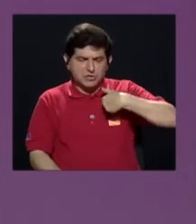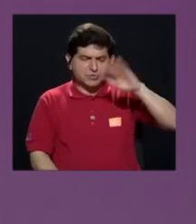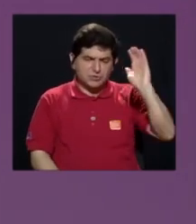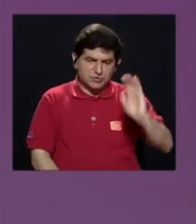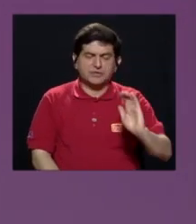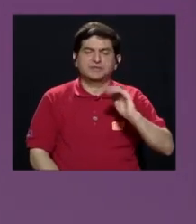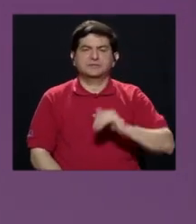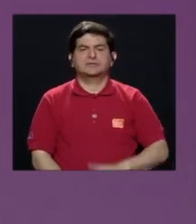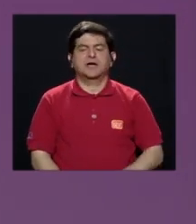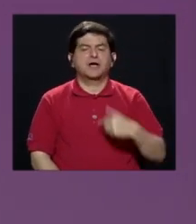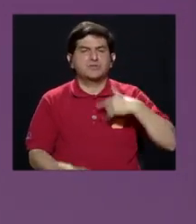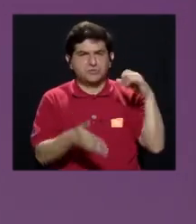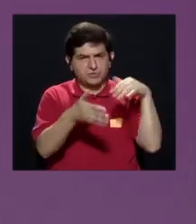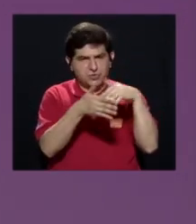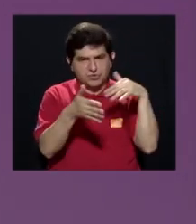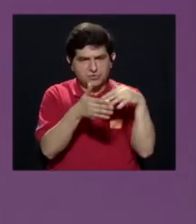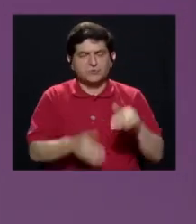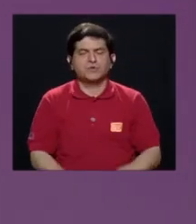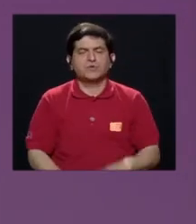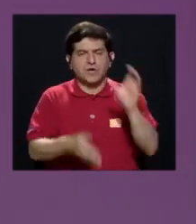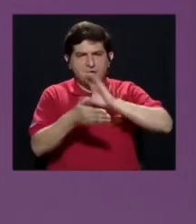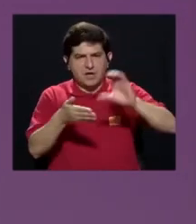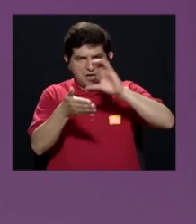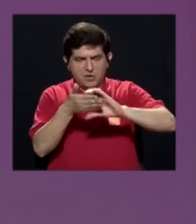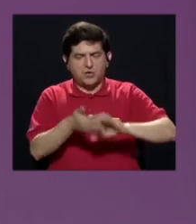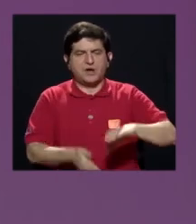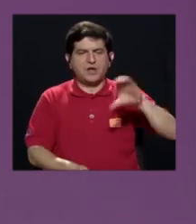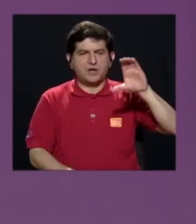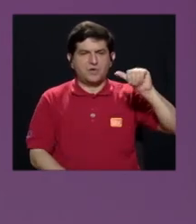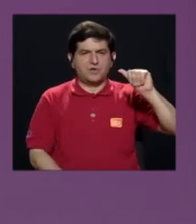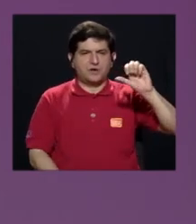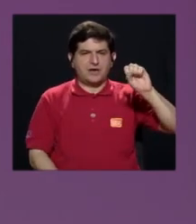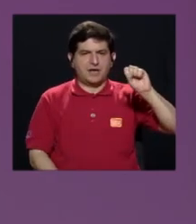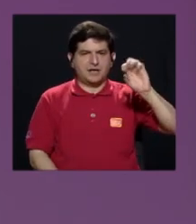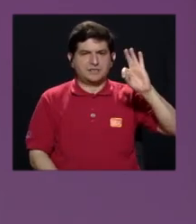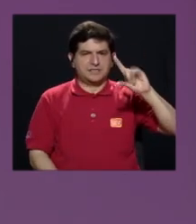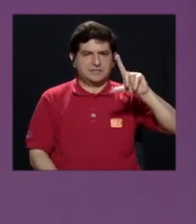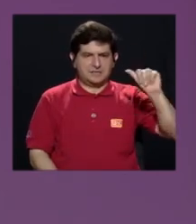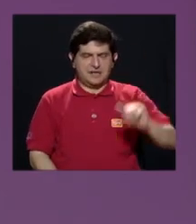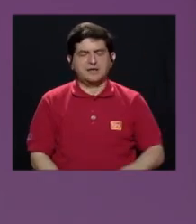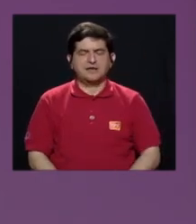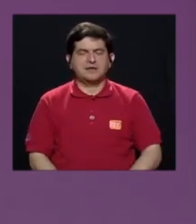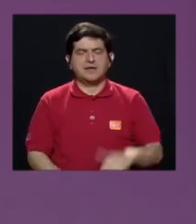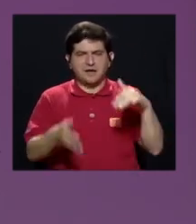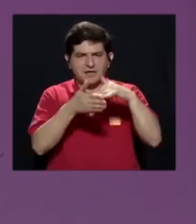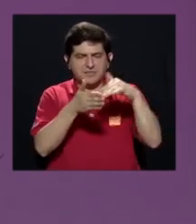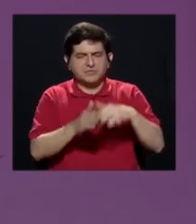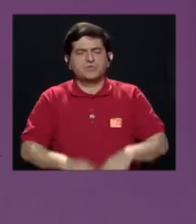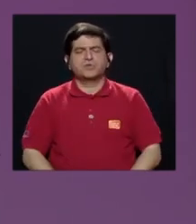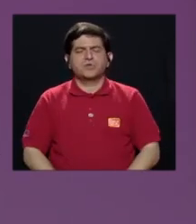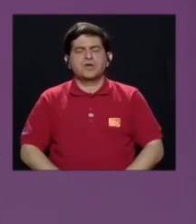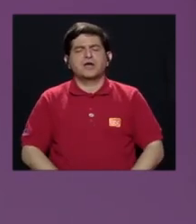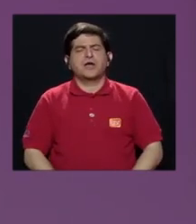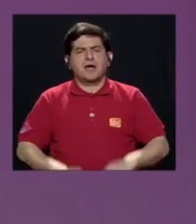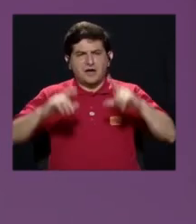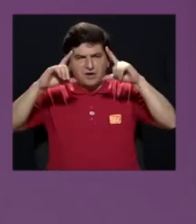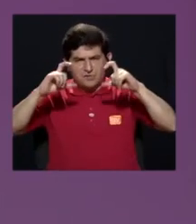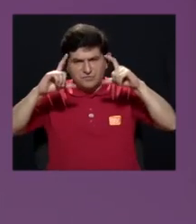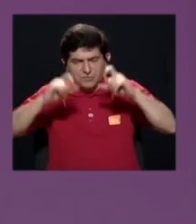pequeña, muy niña. Estudié en el Conservatorio Castello, un colegio de artes, estudié fotografía en la Universidad